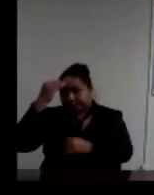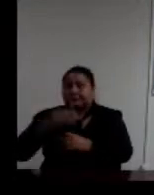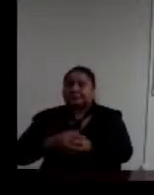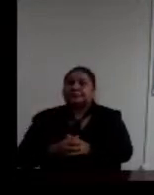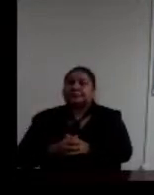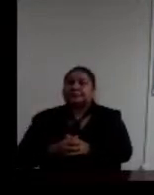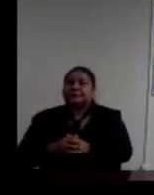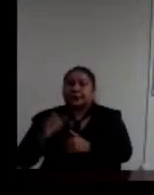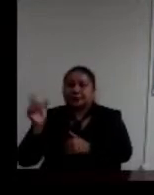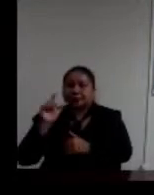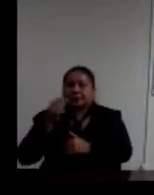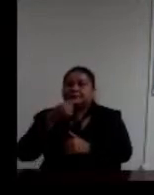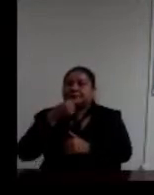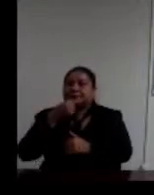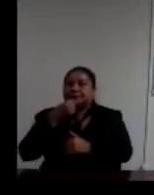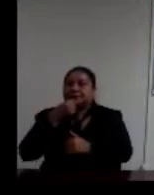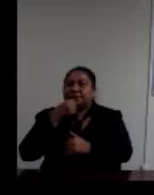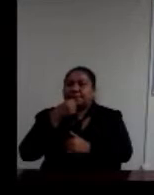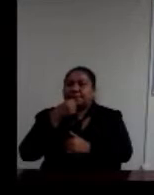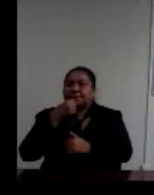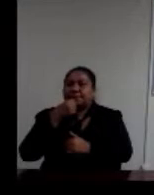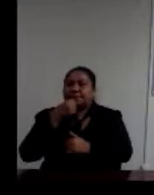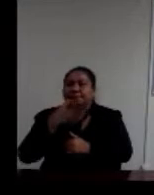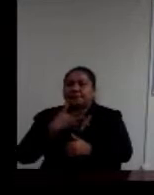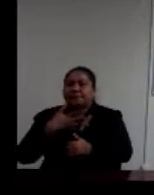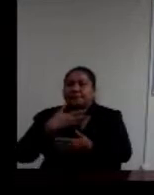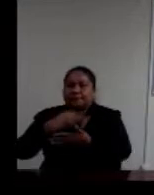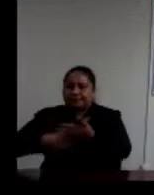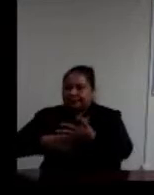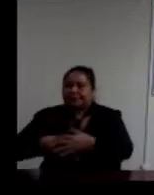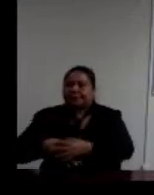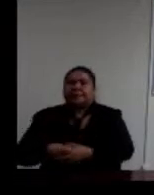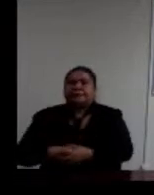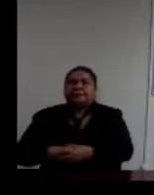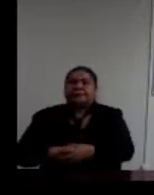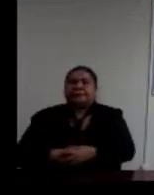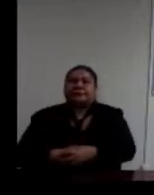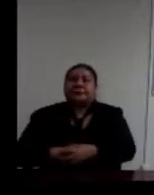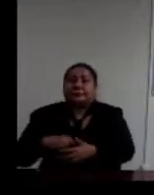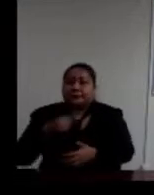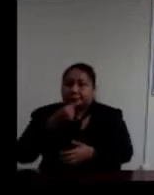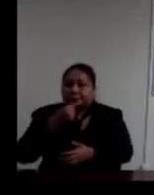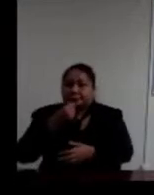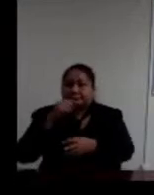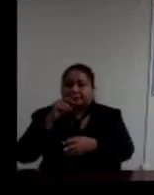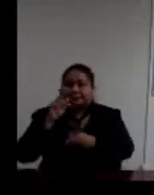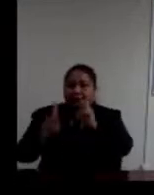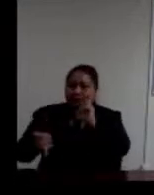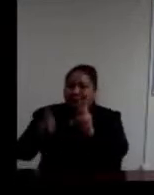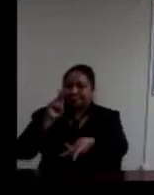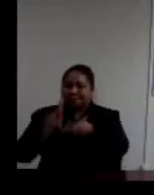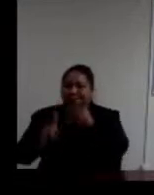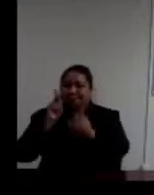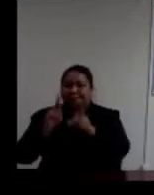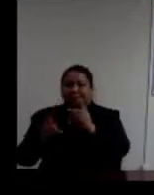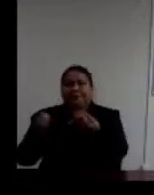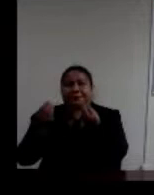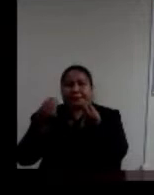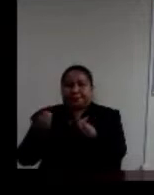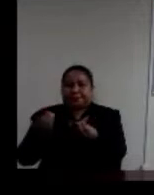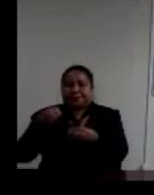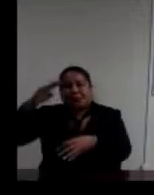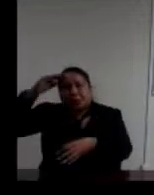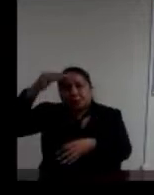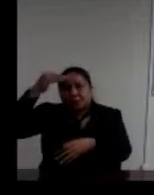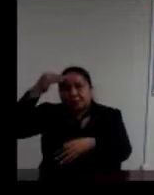en relación a que son niños que son muy buenos para platicar, ¿sí? Es todo lo que están pensando,